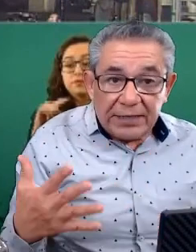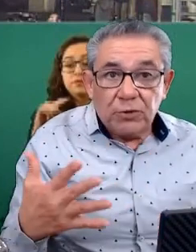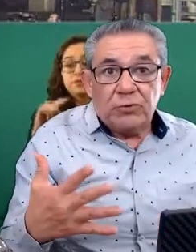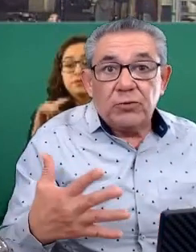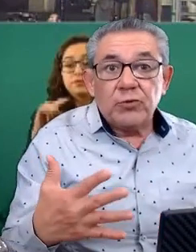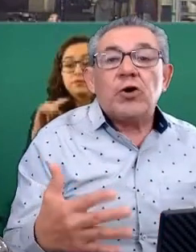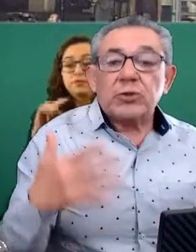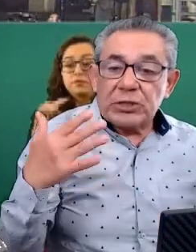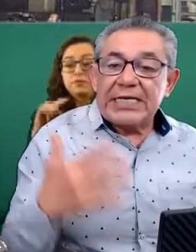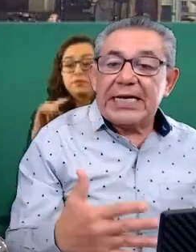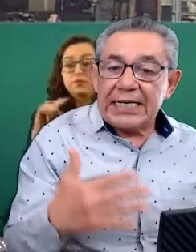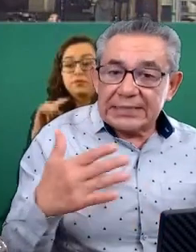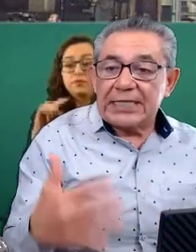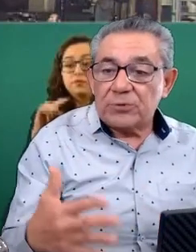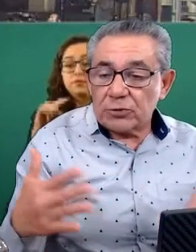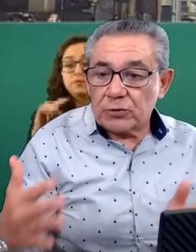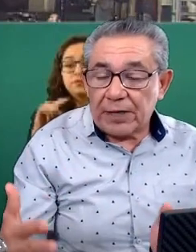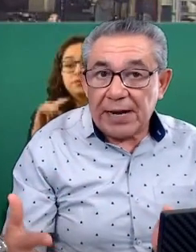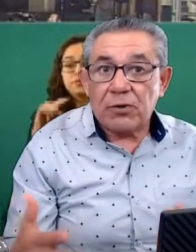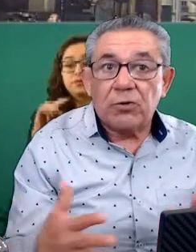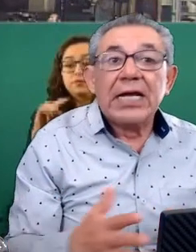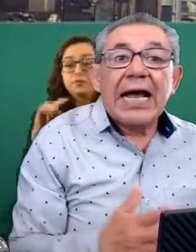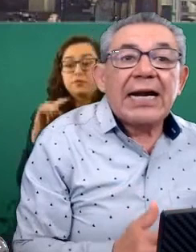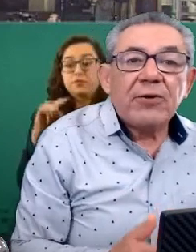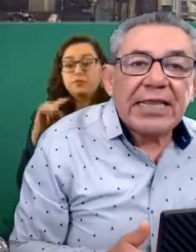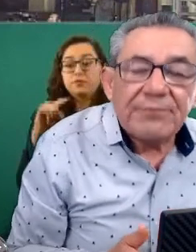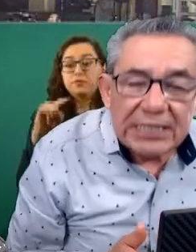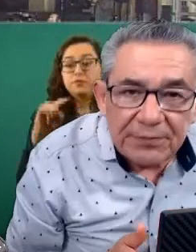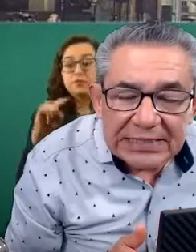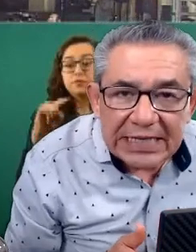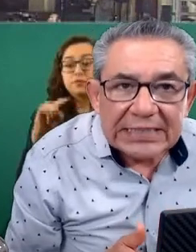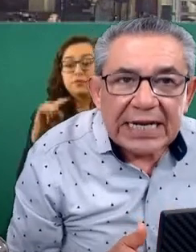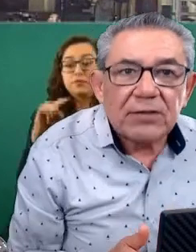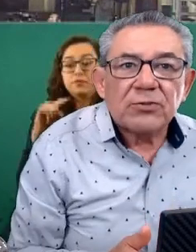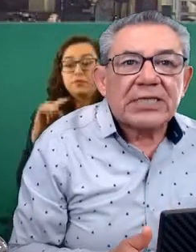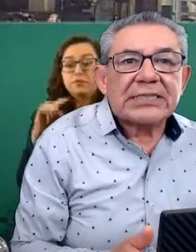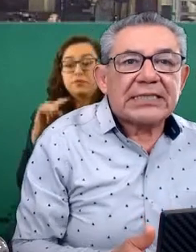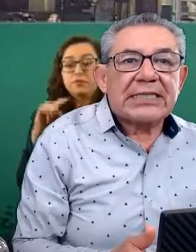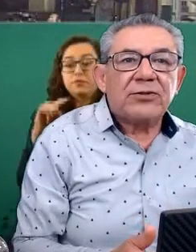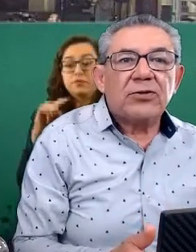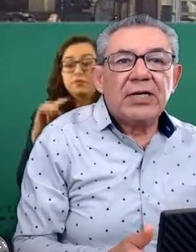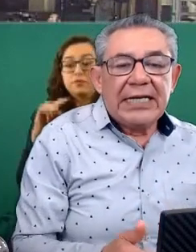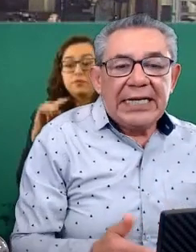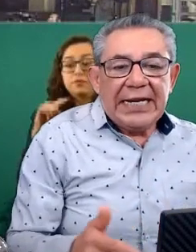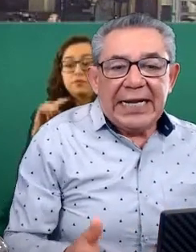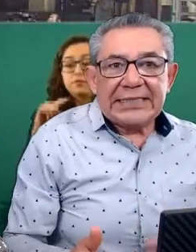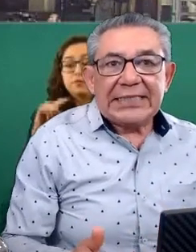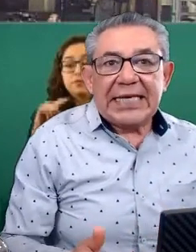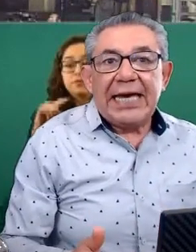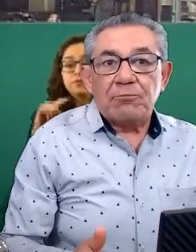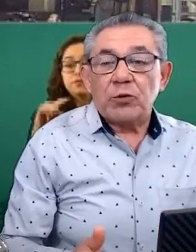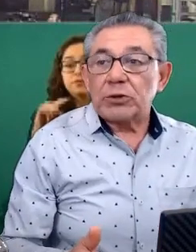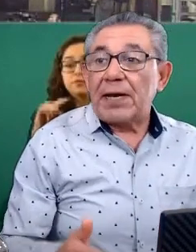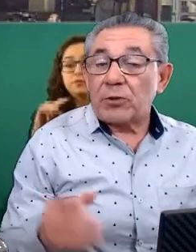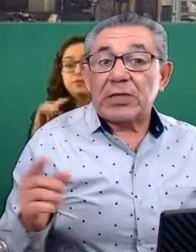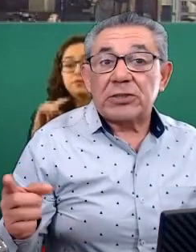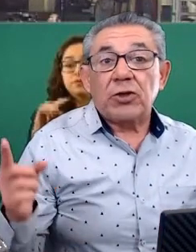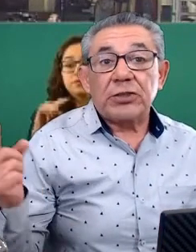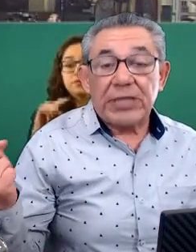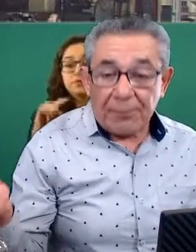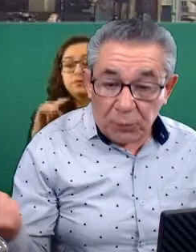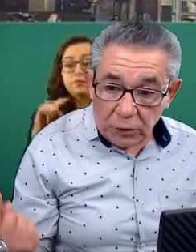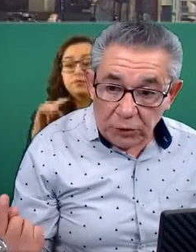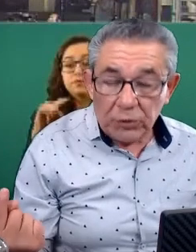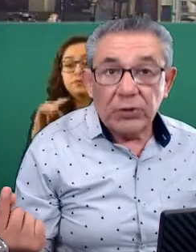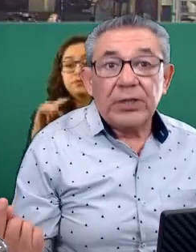el gobierno no siga haciendo su trabajo. A la hora de victimizarse, Carlos, lo que está haciendo es que busca